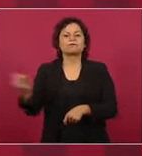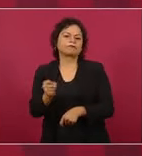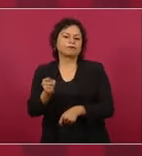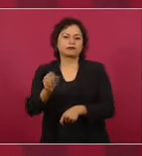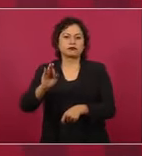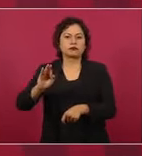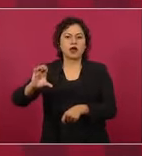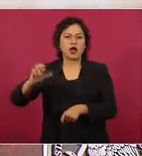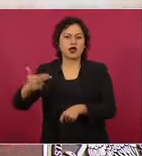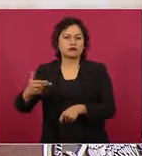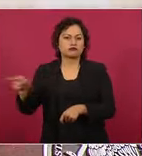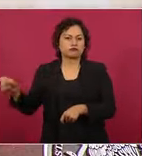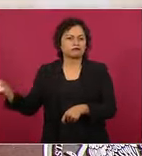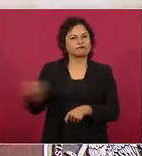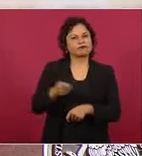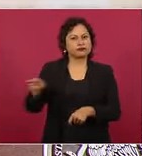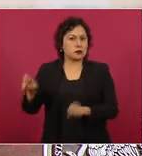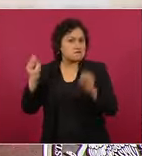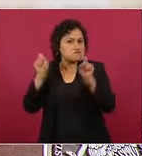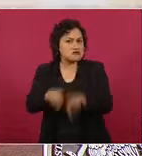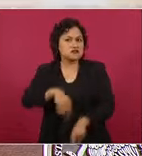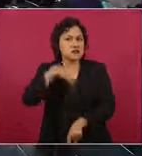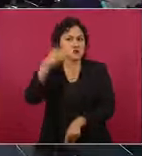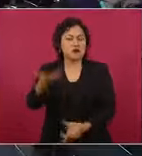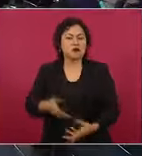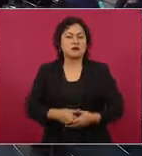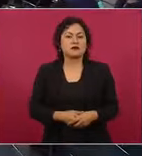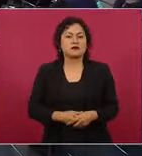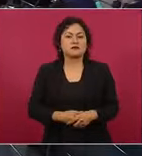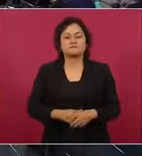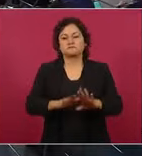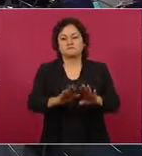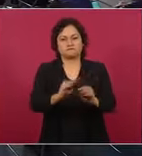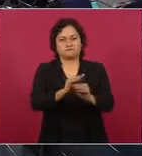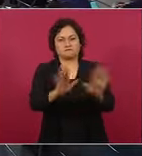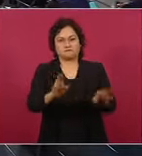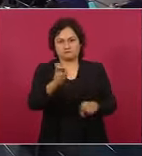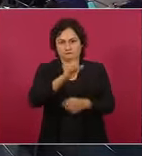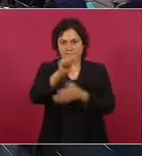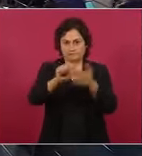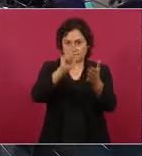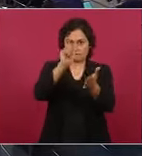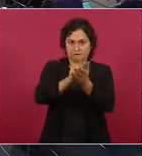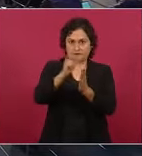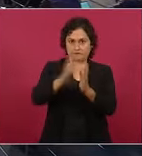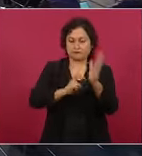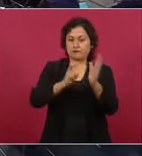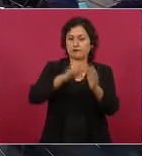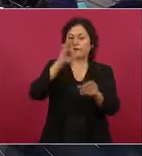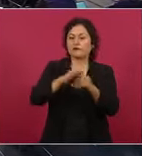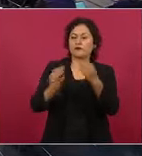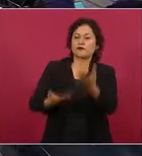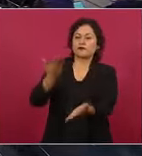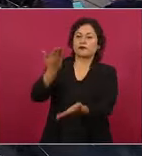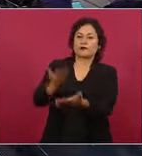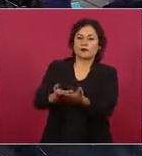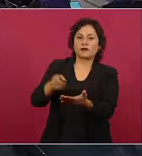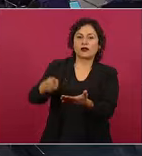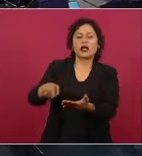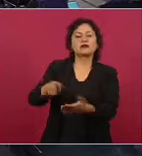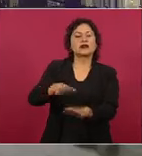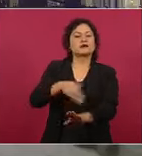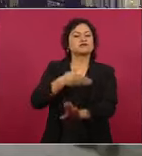Calderón. Señor presidente, evidentemente esta propuesta de reforma va contra la partidocracia, la